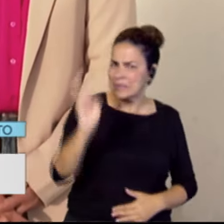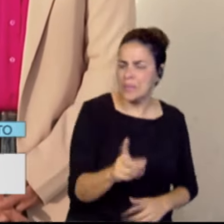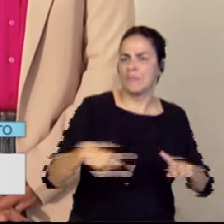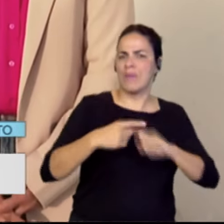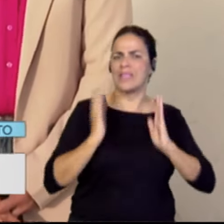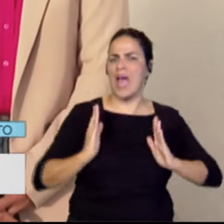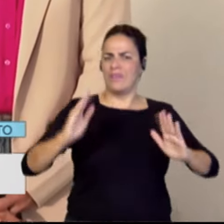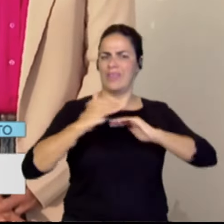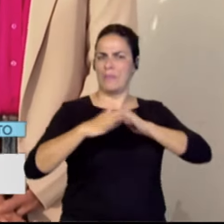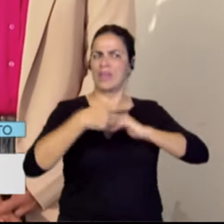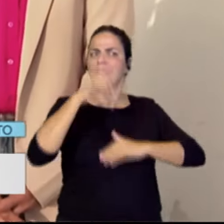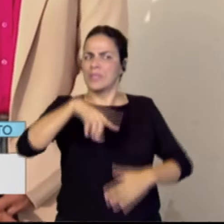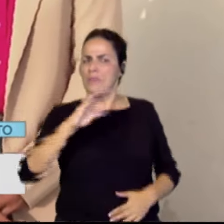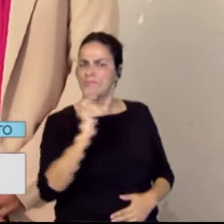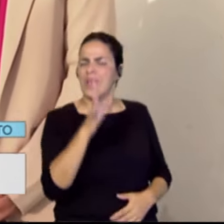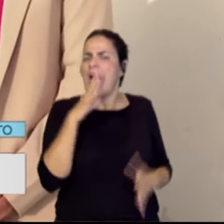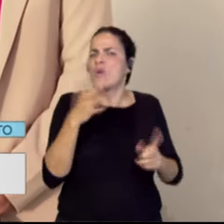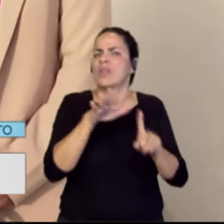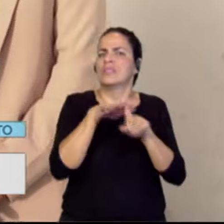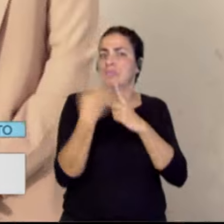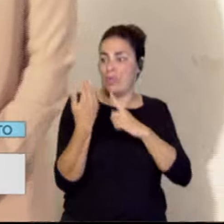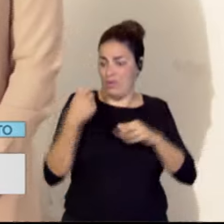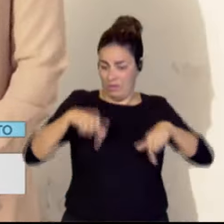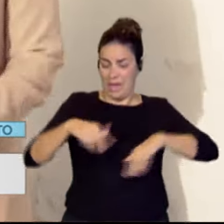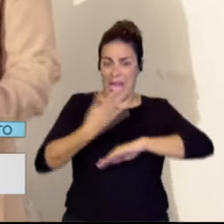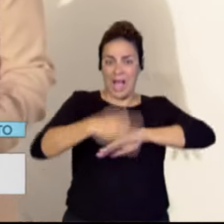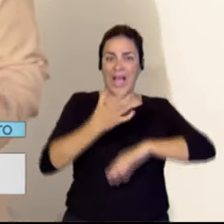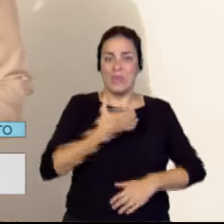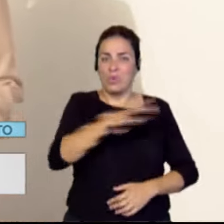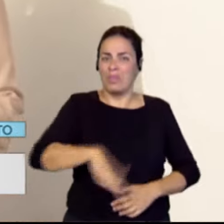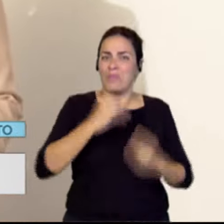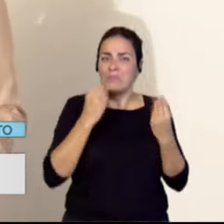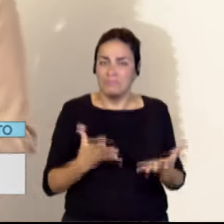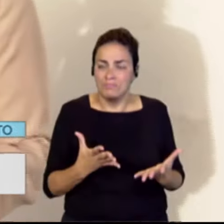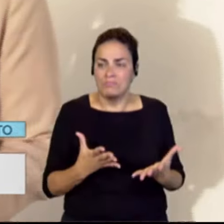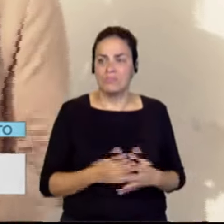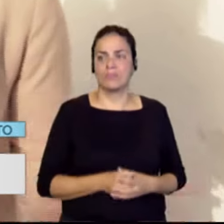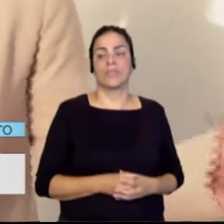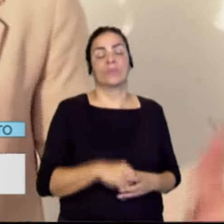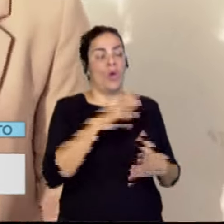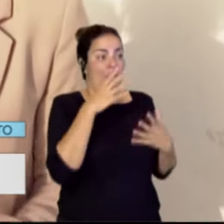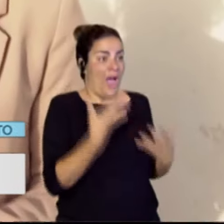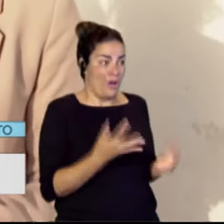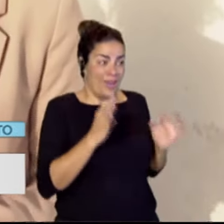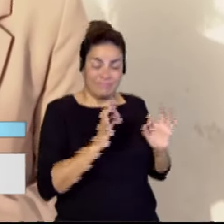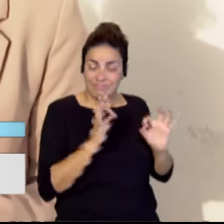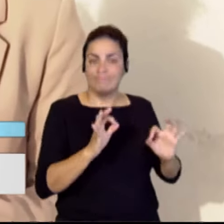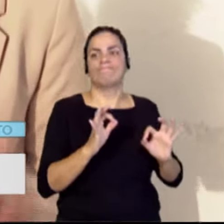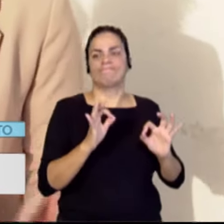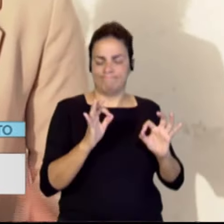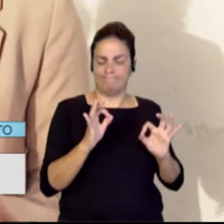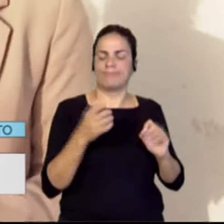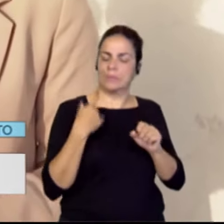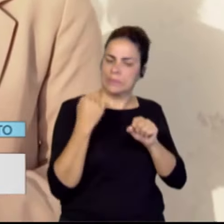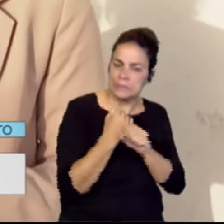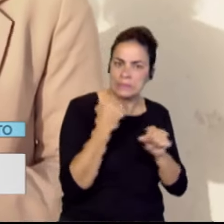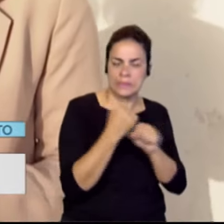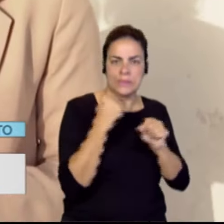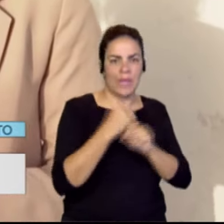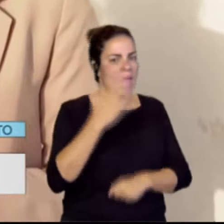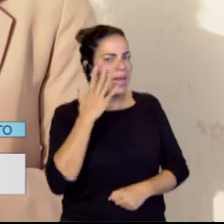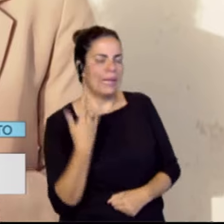marítimas Cómo está ahora mismo la situación de las calles de de este municipio Bueno pues ahora mismo estamos trabajando aún en labores de de